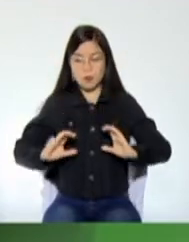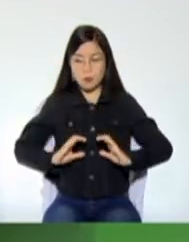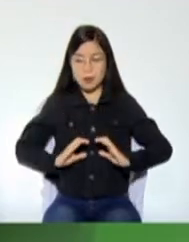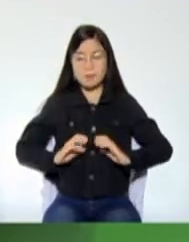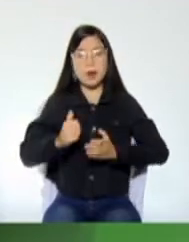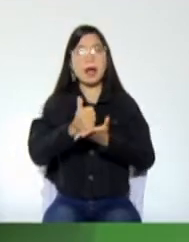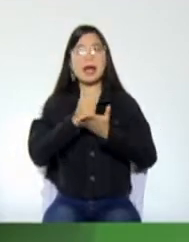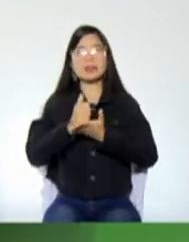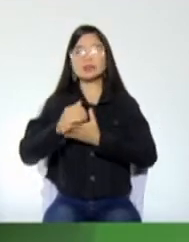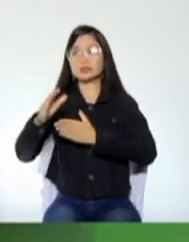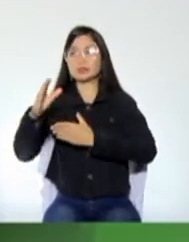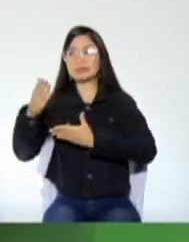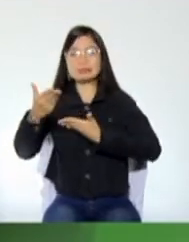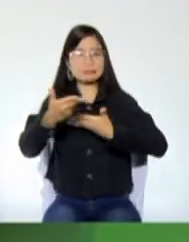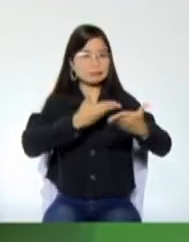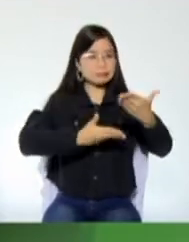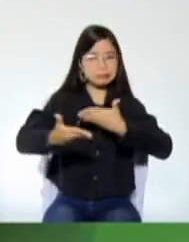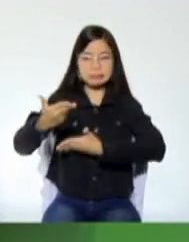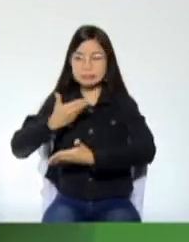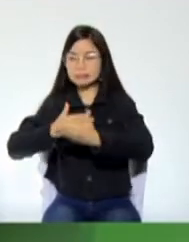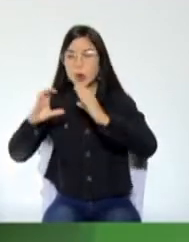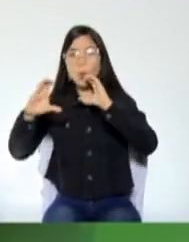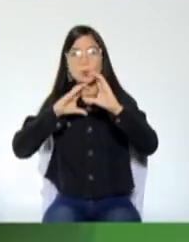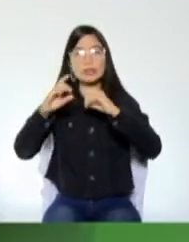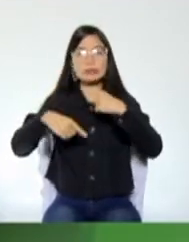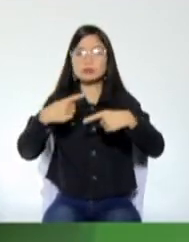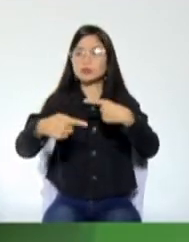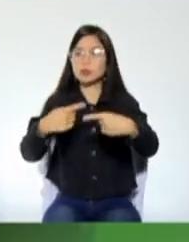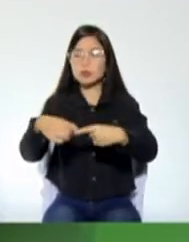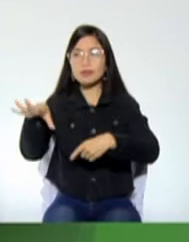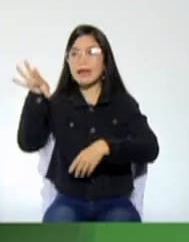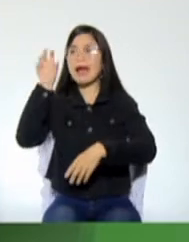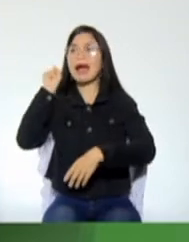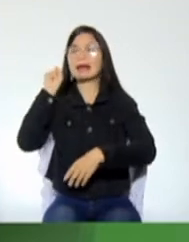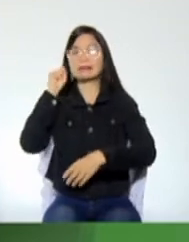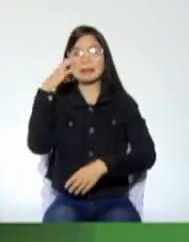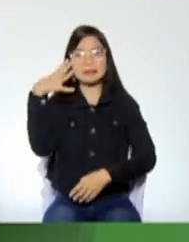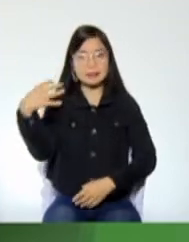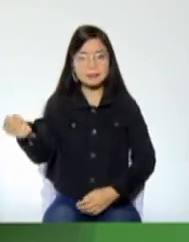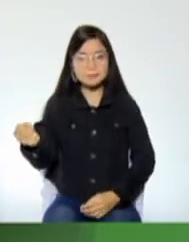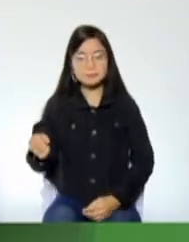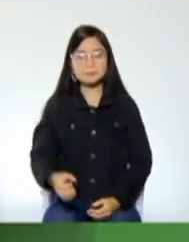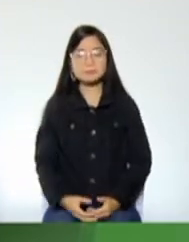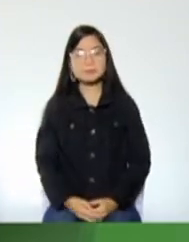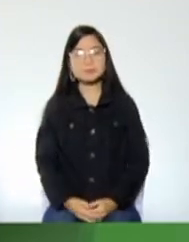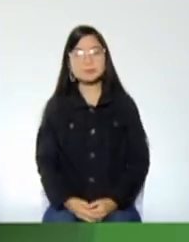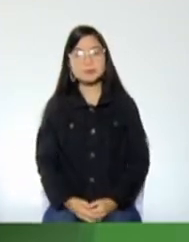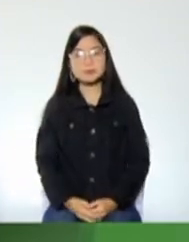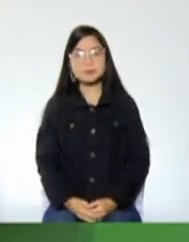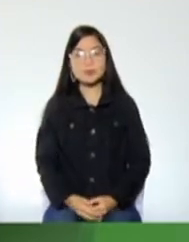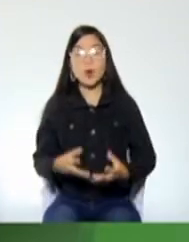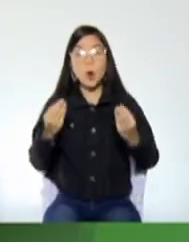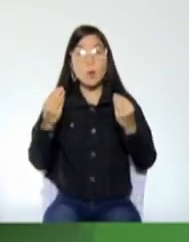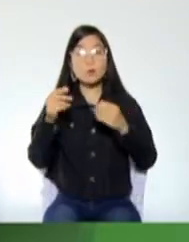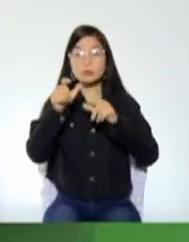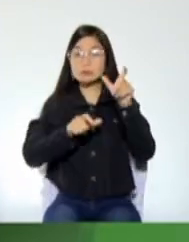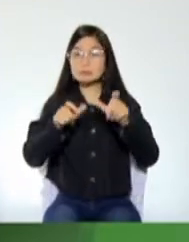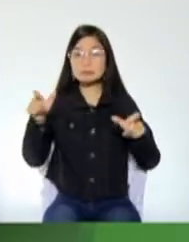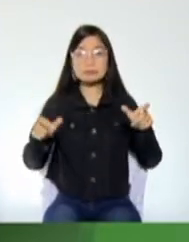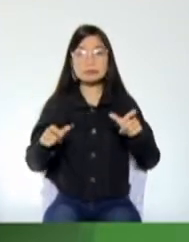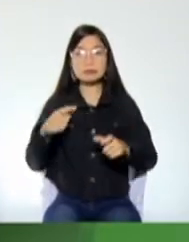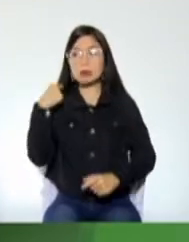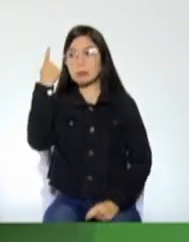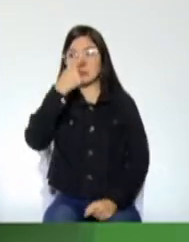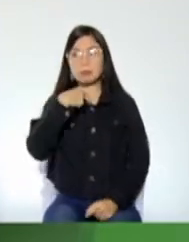nosotros, porque además es algo muy particular. Muchas personas no expresan con